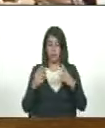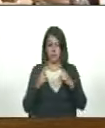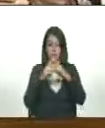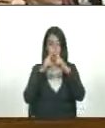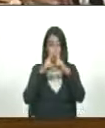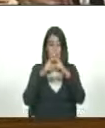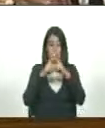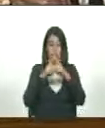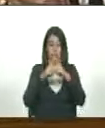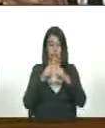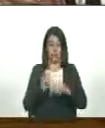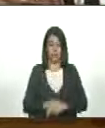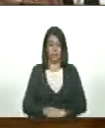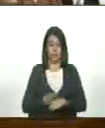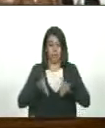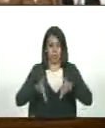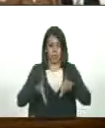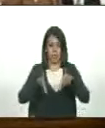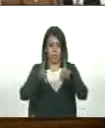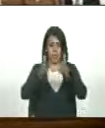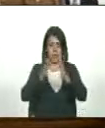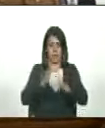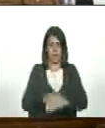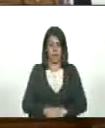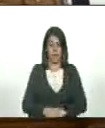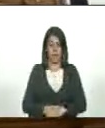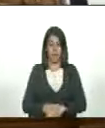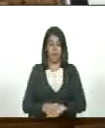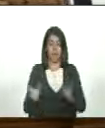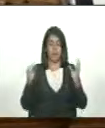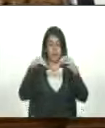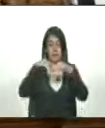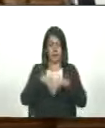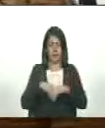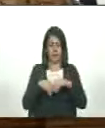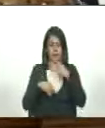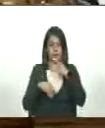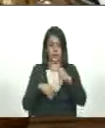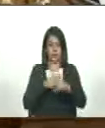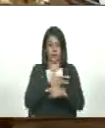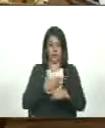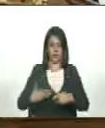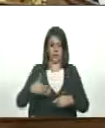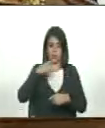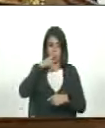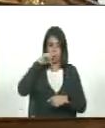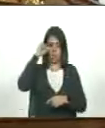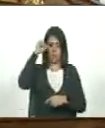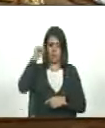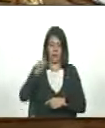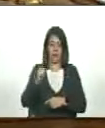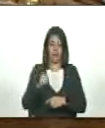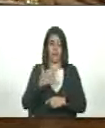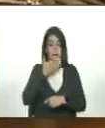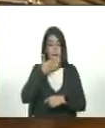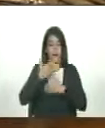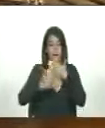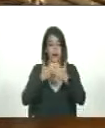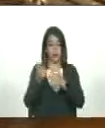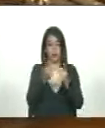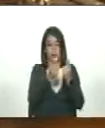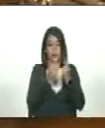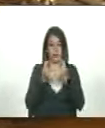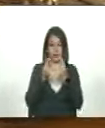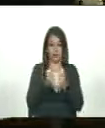encontraron un camino para el consenso, como ha llamado el presidente Nicolás Maduro, de la recuperación